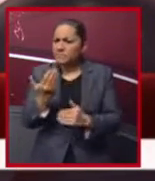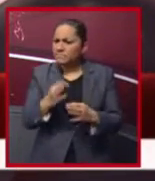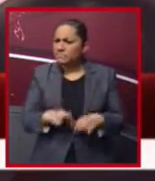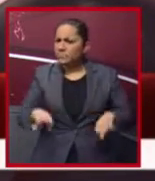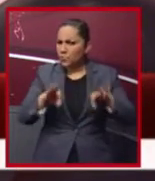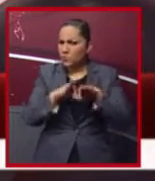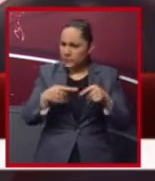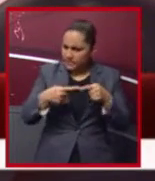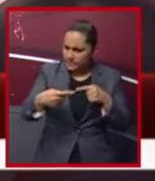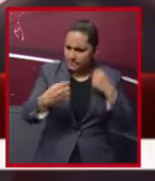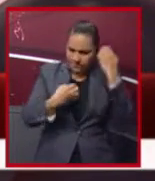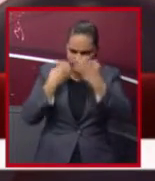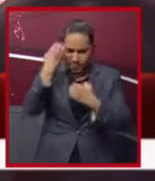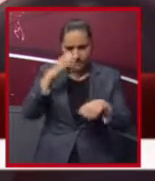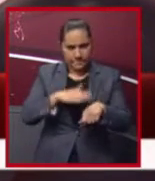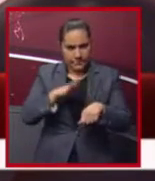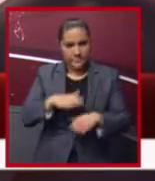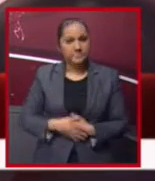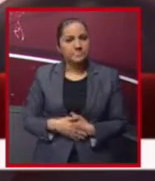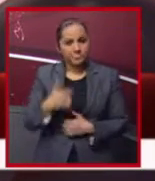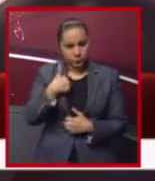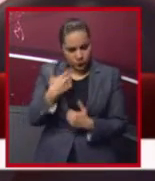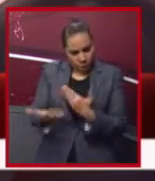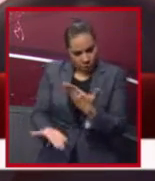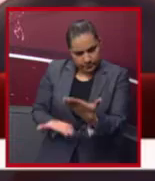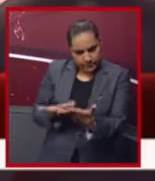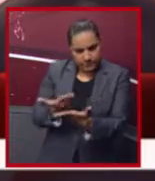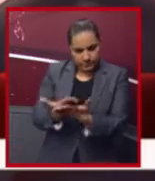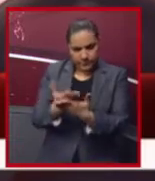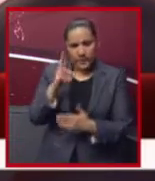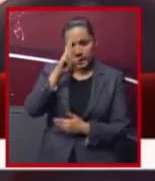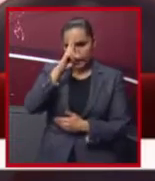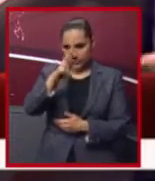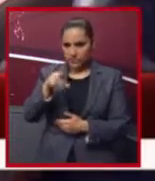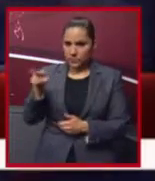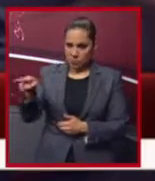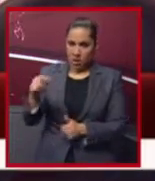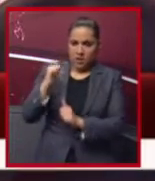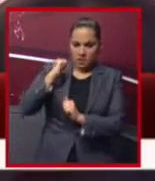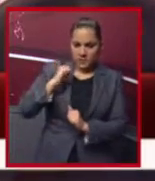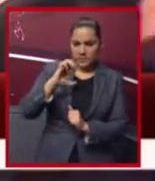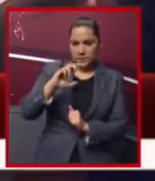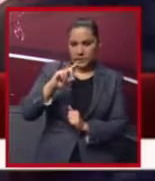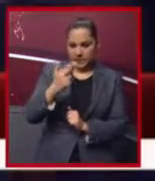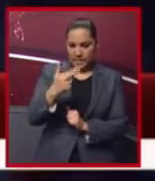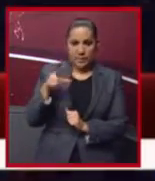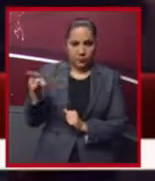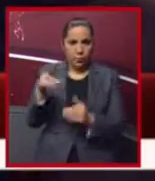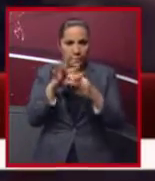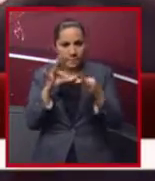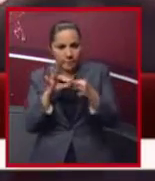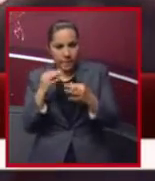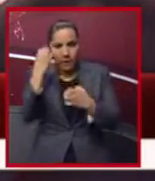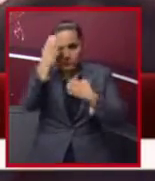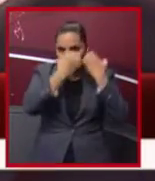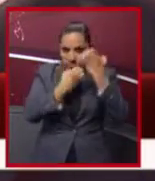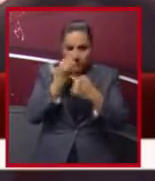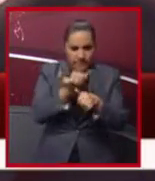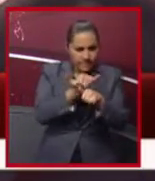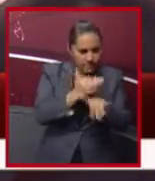decir al comisionado en lo que coincido mucho en su diagnóstico, pero me hubiera gustado que